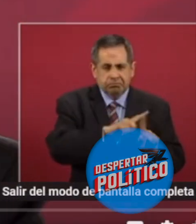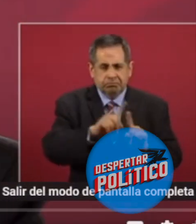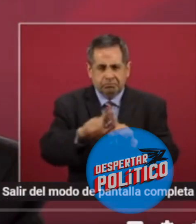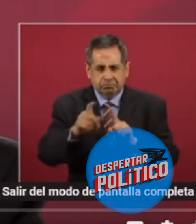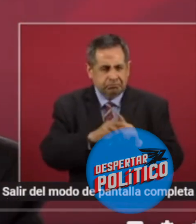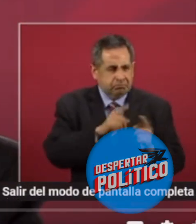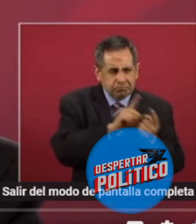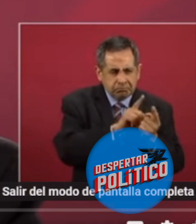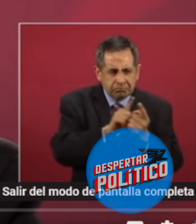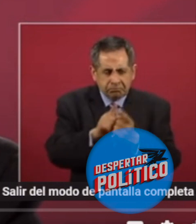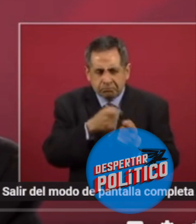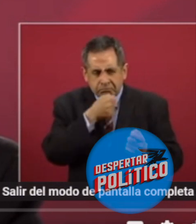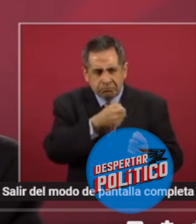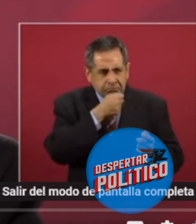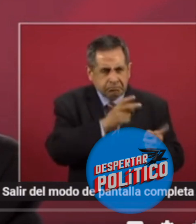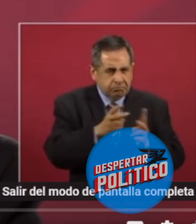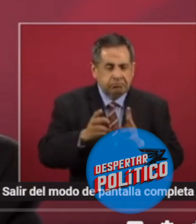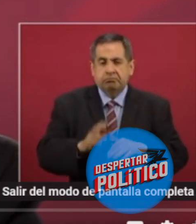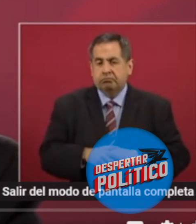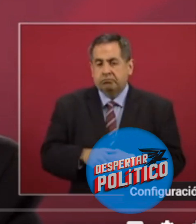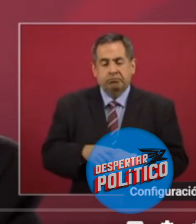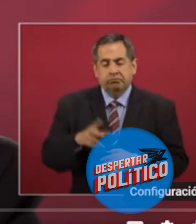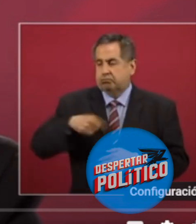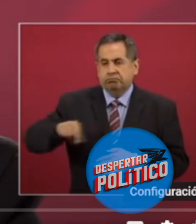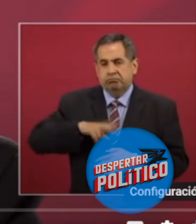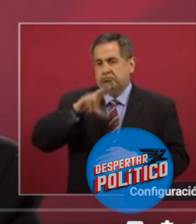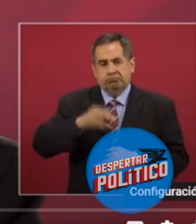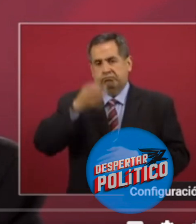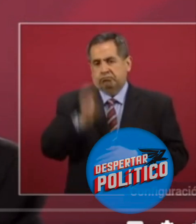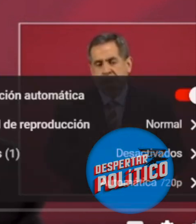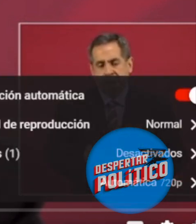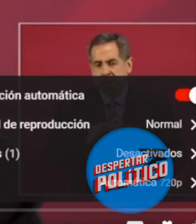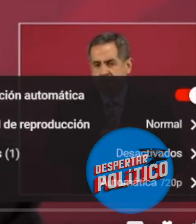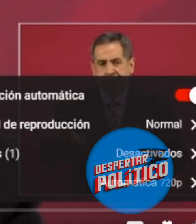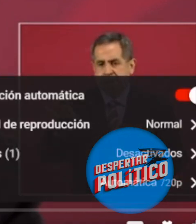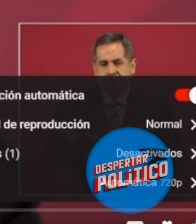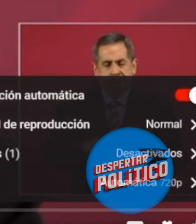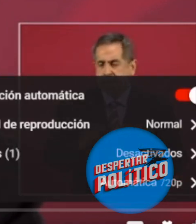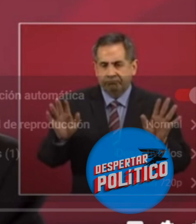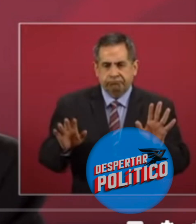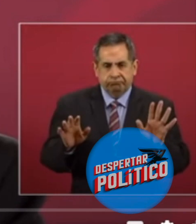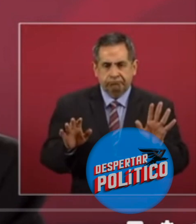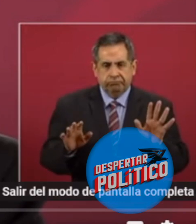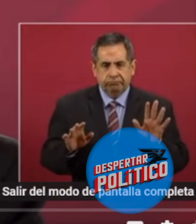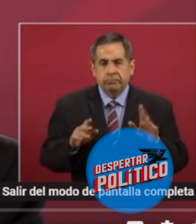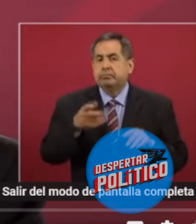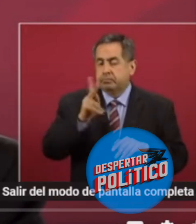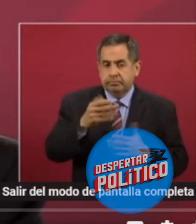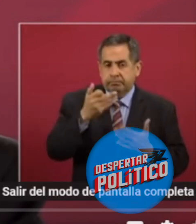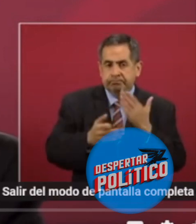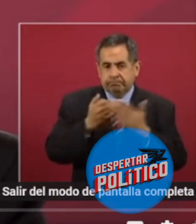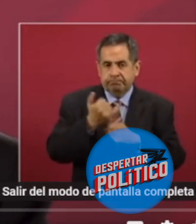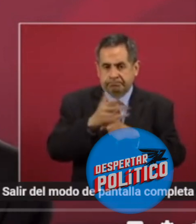potencialmente podrían haber tenido esto. Desde luego, es algo inaceptable que rechazamos de antemano, aún sin tener toda la